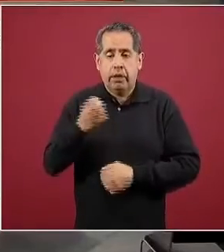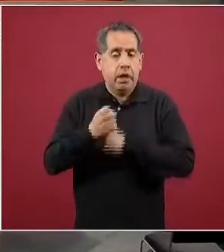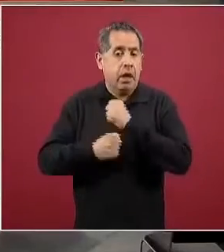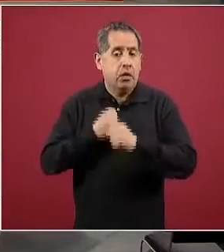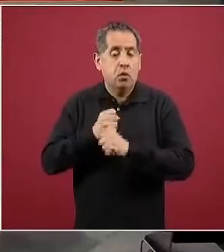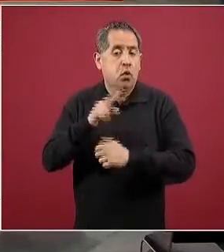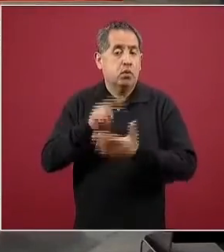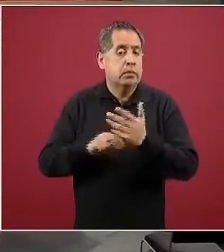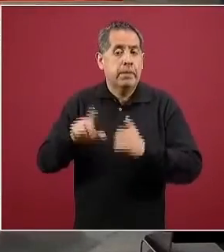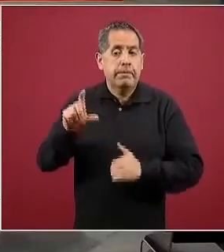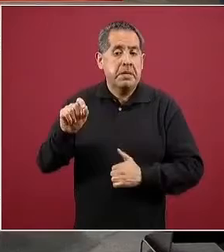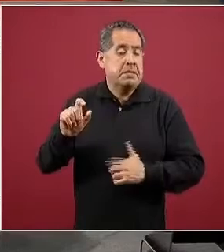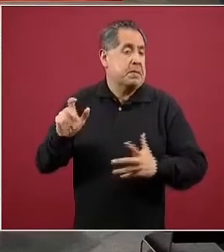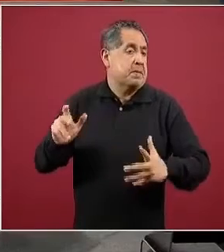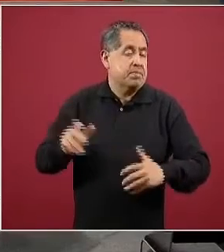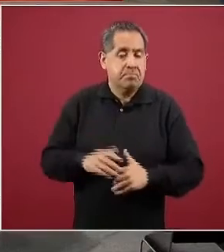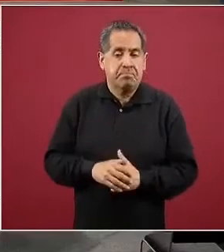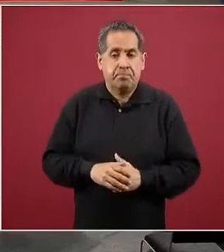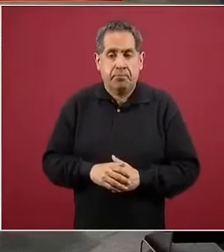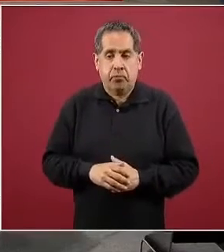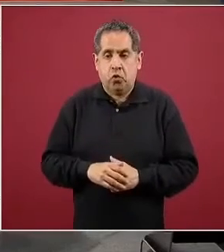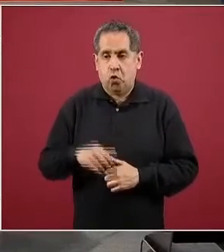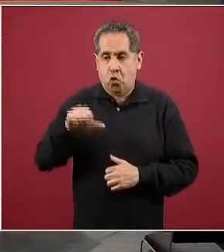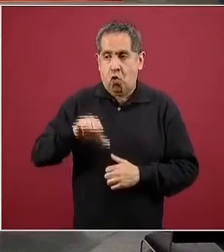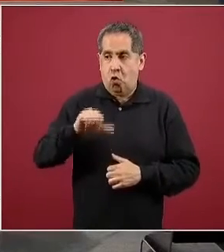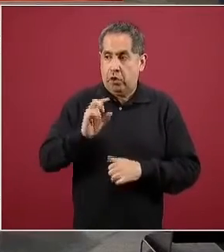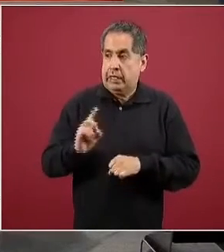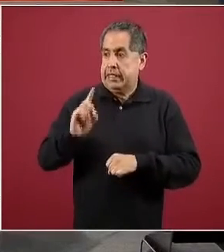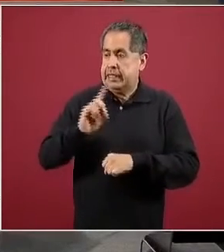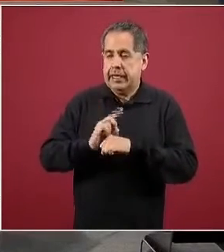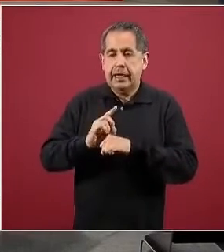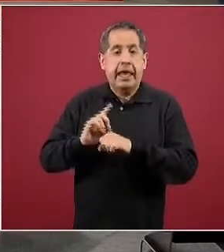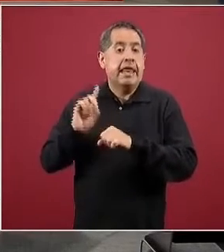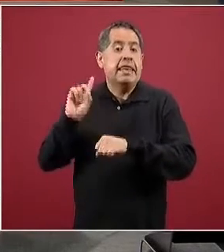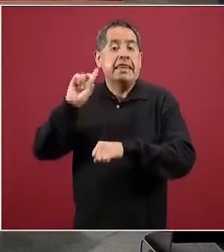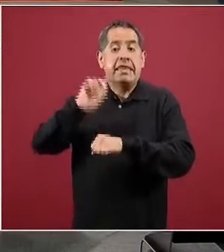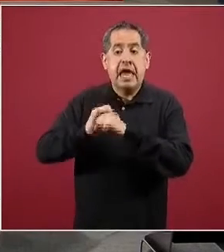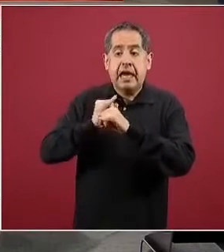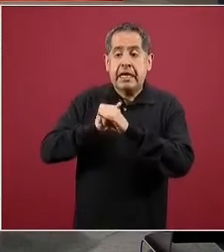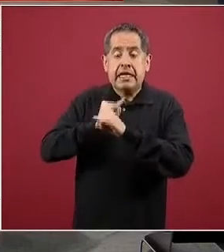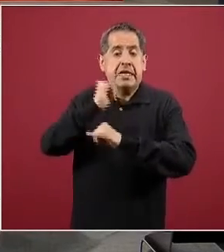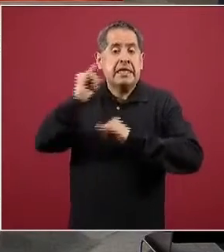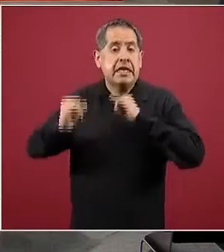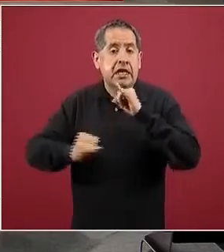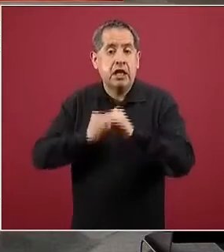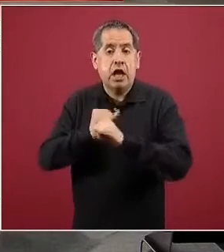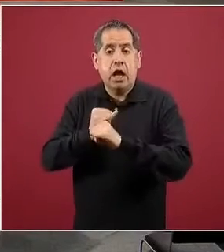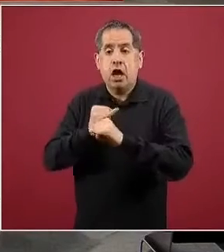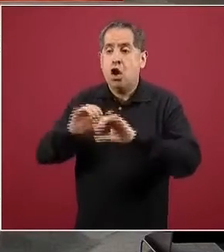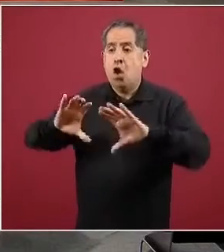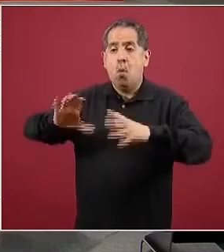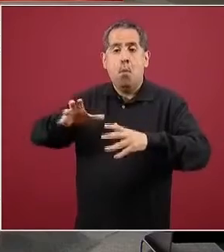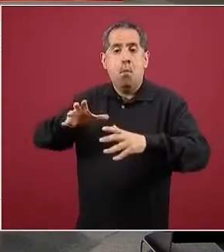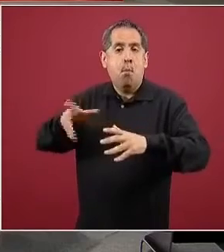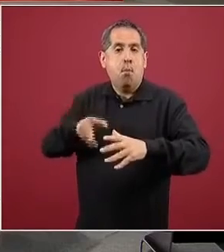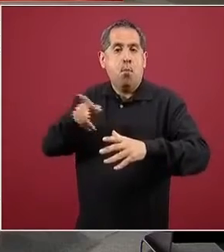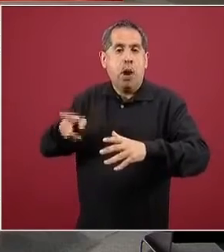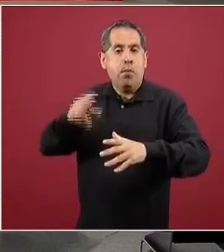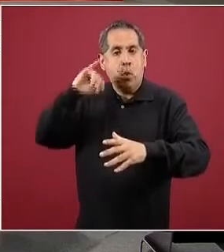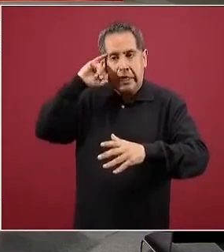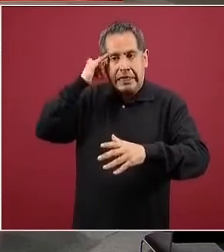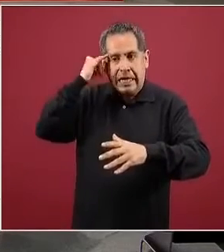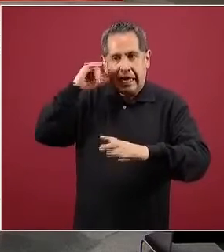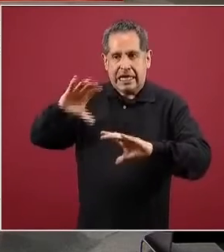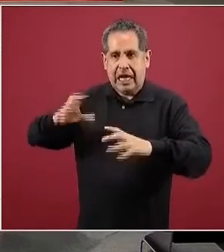2020. Por cierto, el día de hoy conmemoramos el Día Internacional de los Pueblos Indígenas